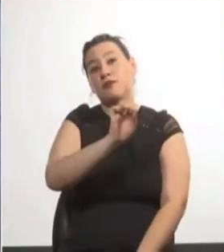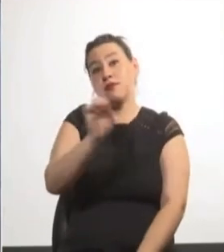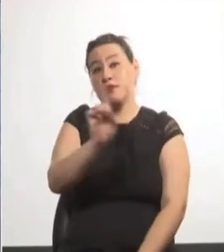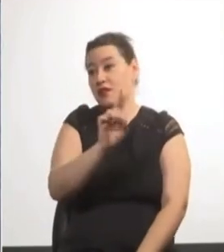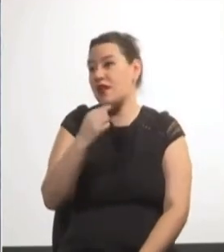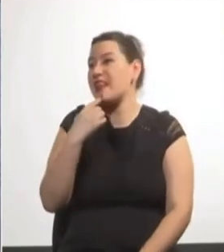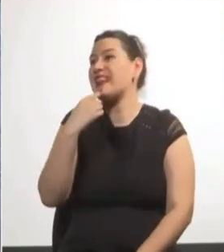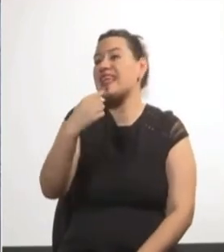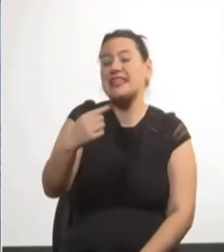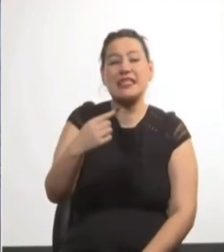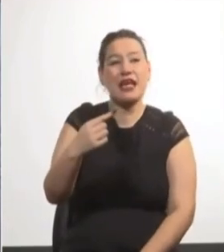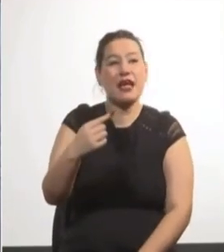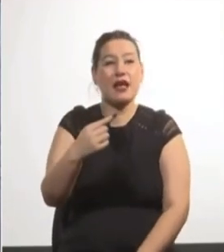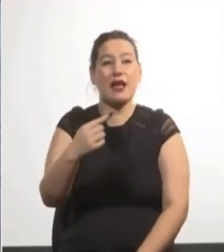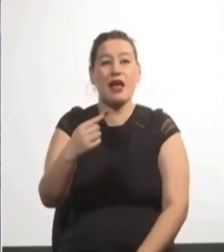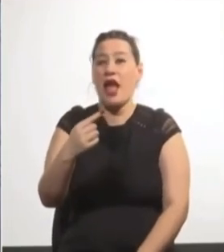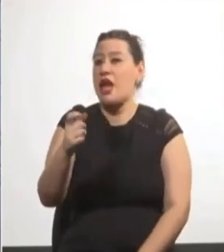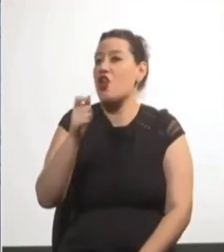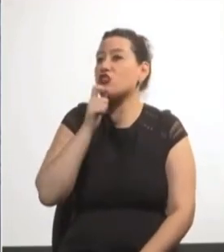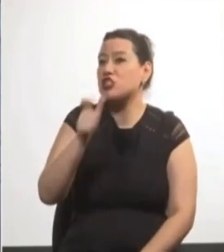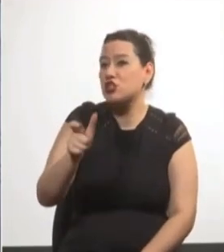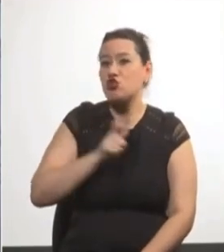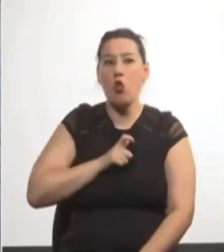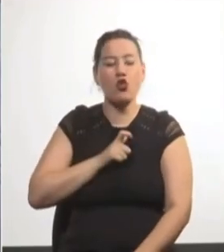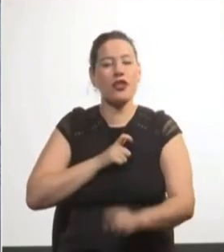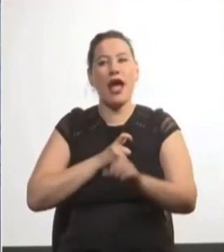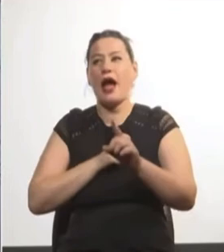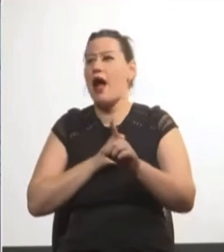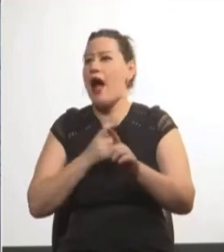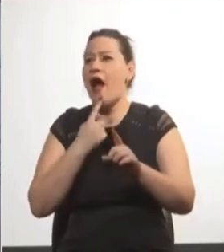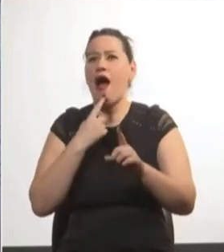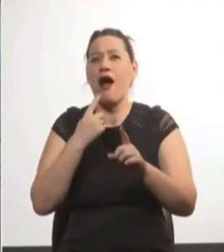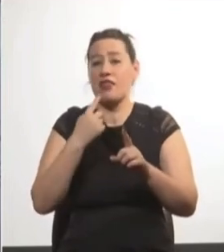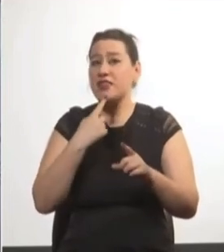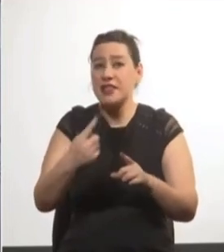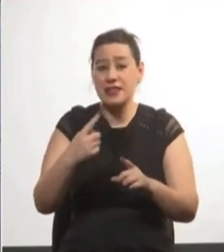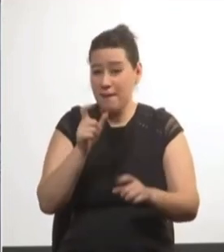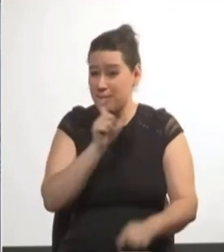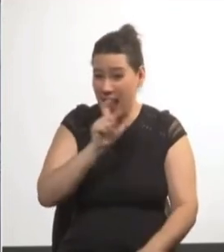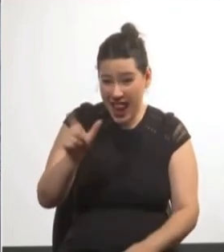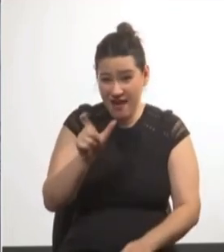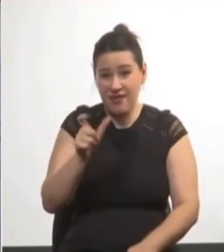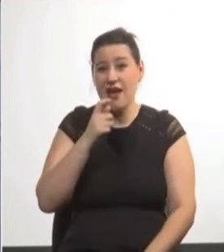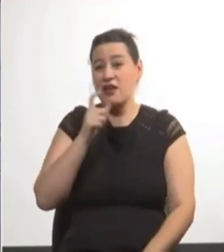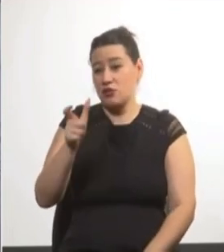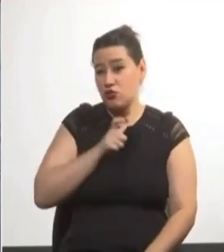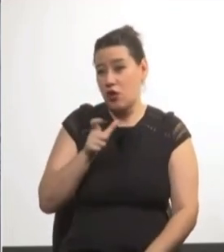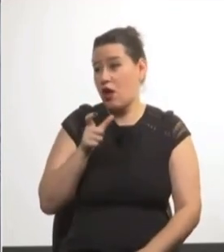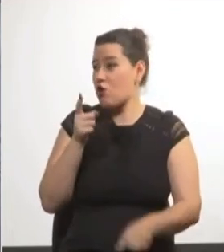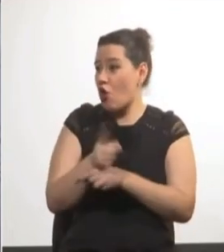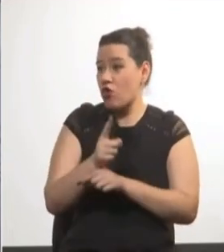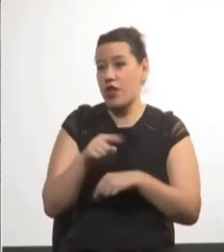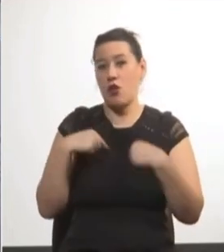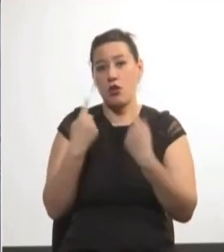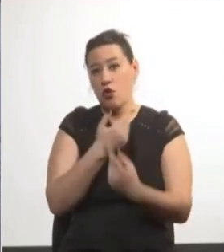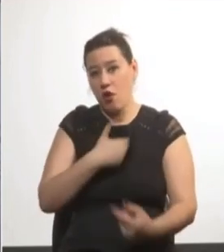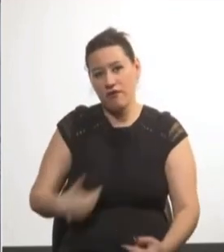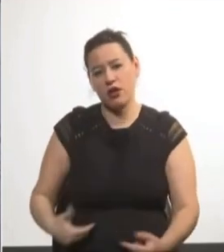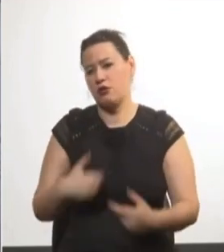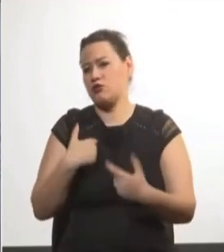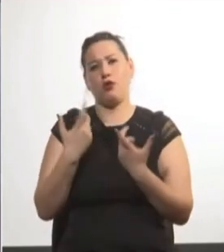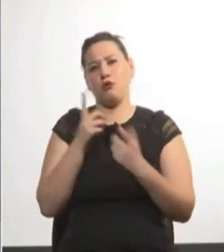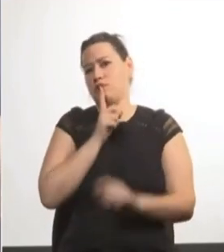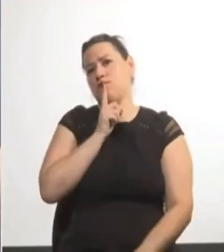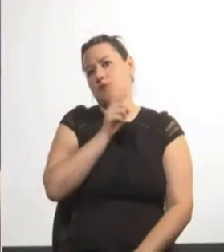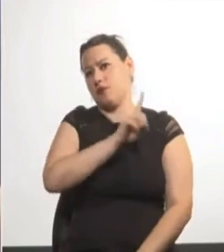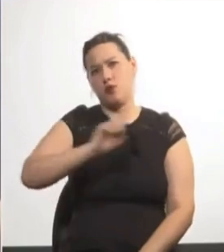cuando se mencionan, se nos insulta, porque se habló con palabras insultantes de los gobiernos anteriores, no me voy a quedar